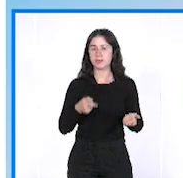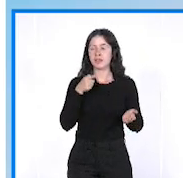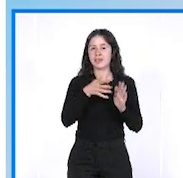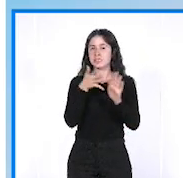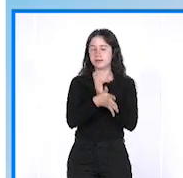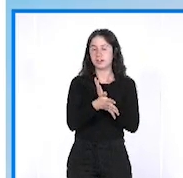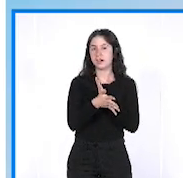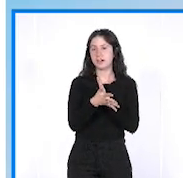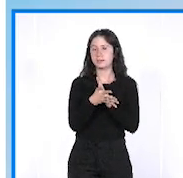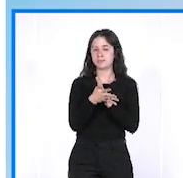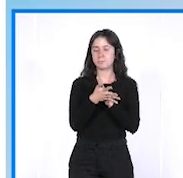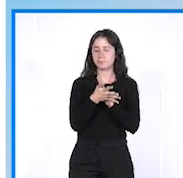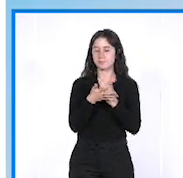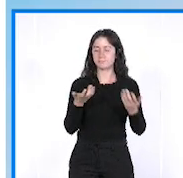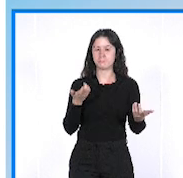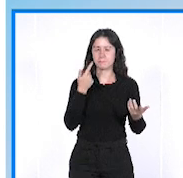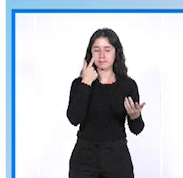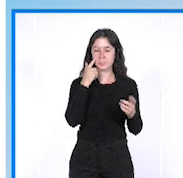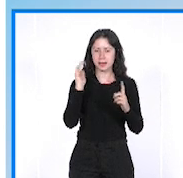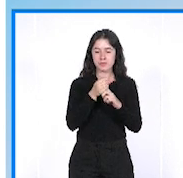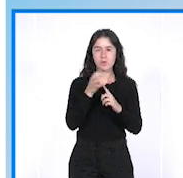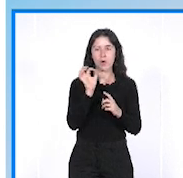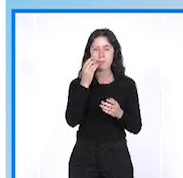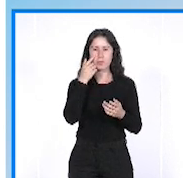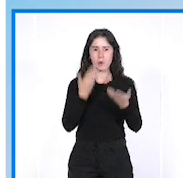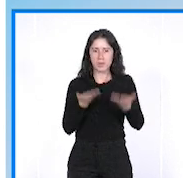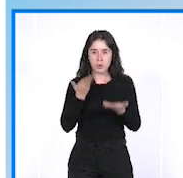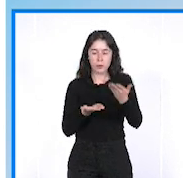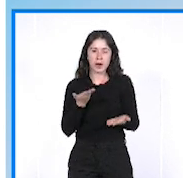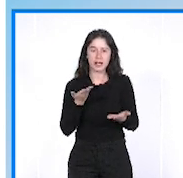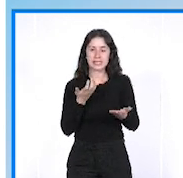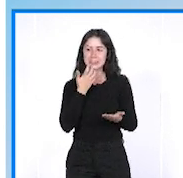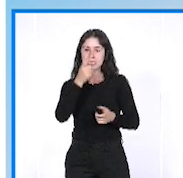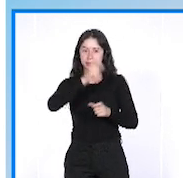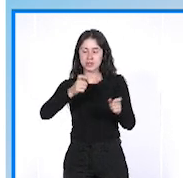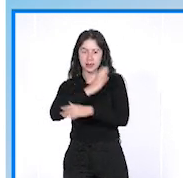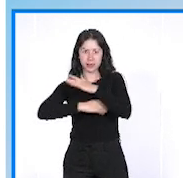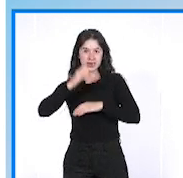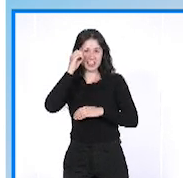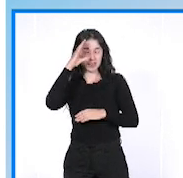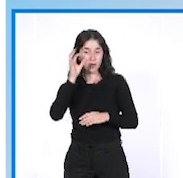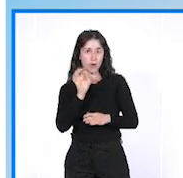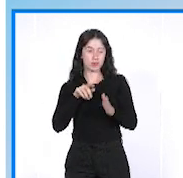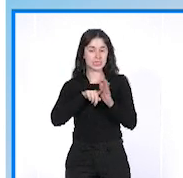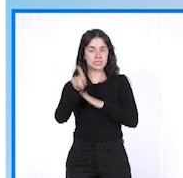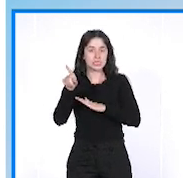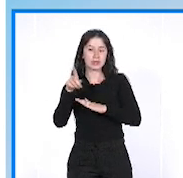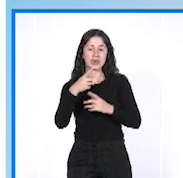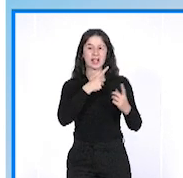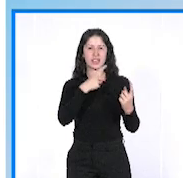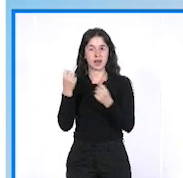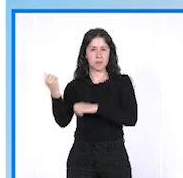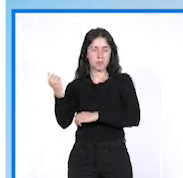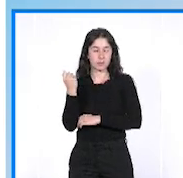intentar identificar evaluar si efectivamente las personas con discapacidad intelectual y del desarrollo con grandes necesidades de apoyo